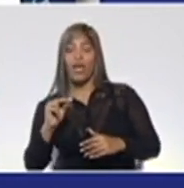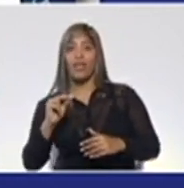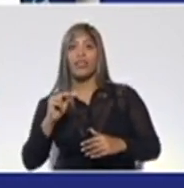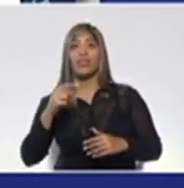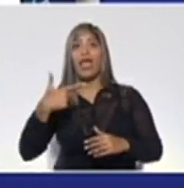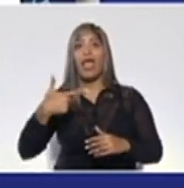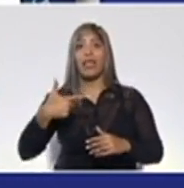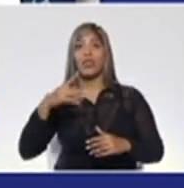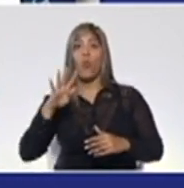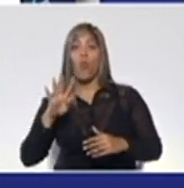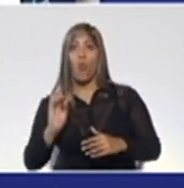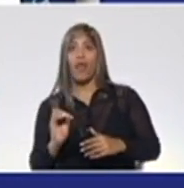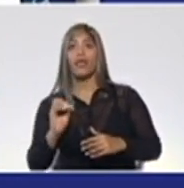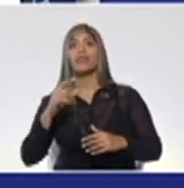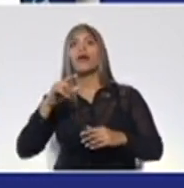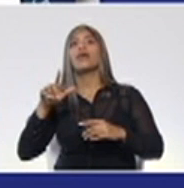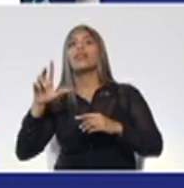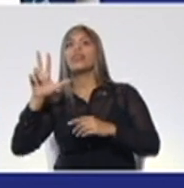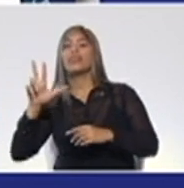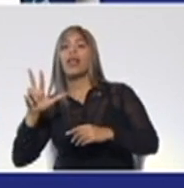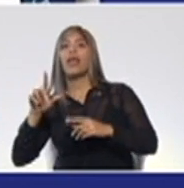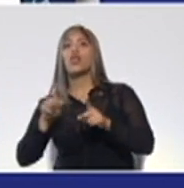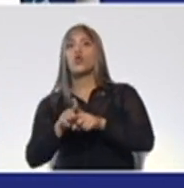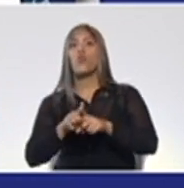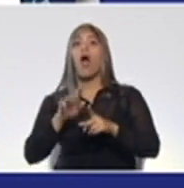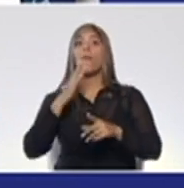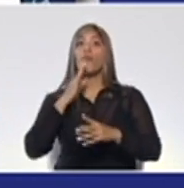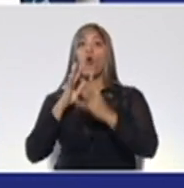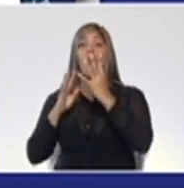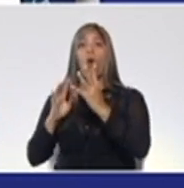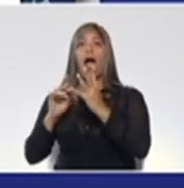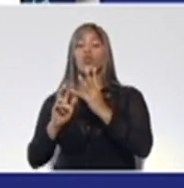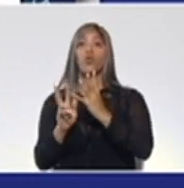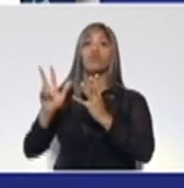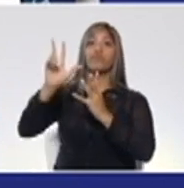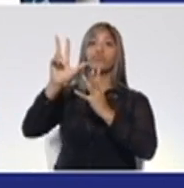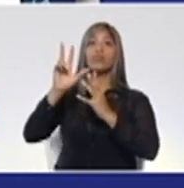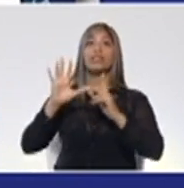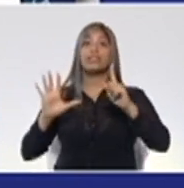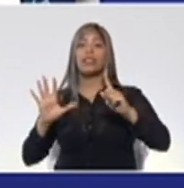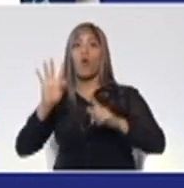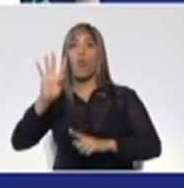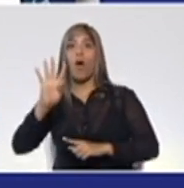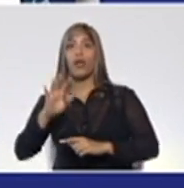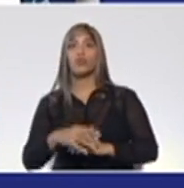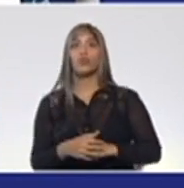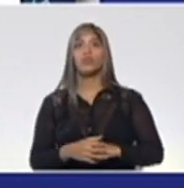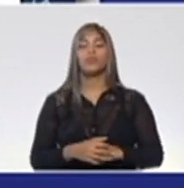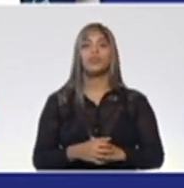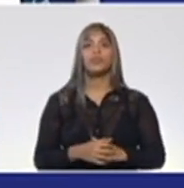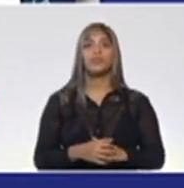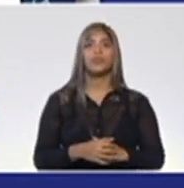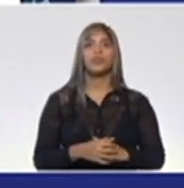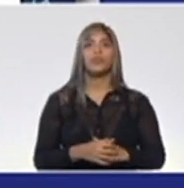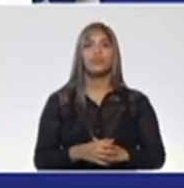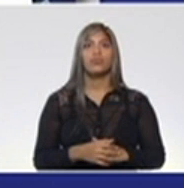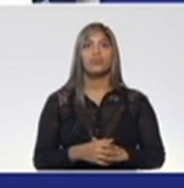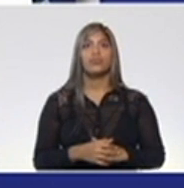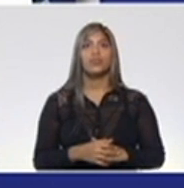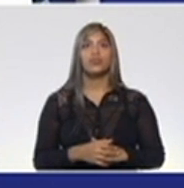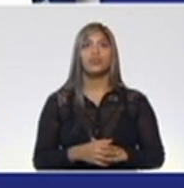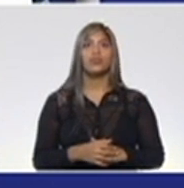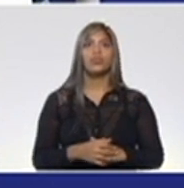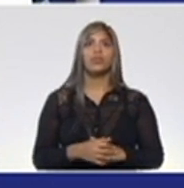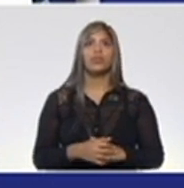se obtiene 3 y 4 elevado a la 3 queda 64. Porque 4 por 4 es 16 y por 4, 64. Pasemos